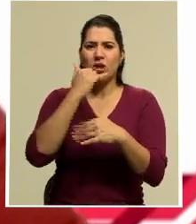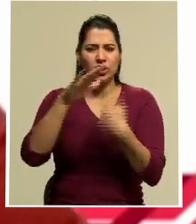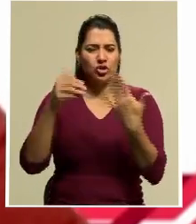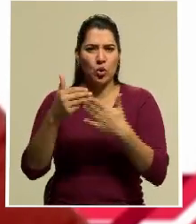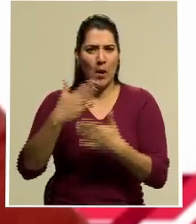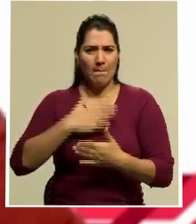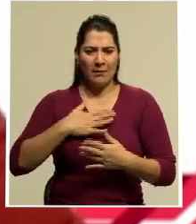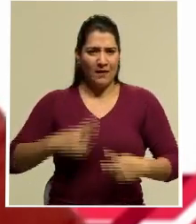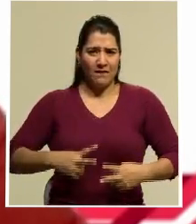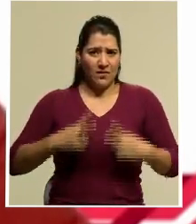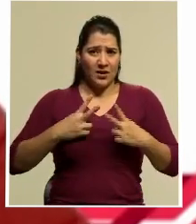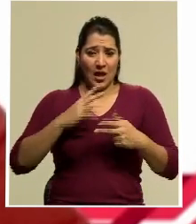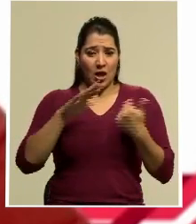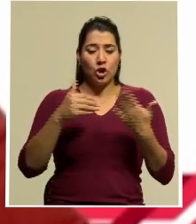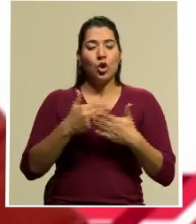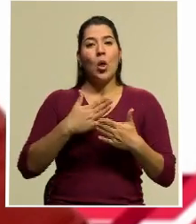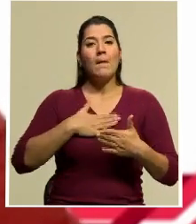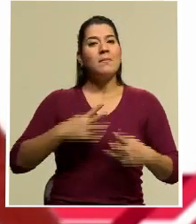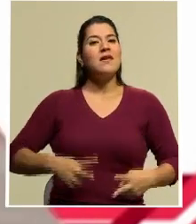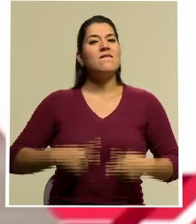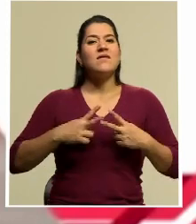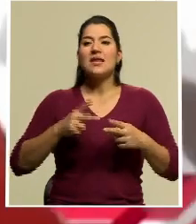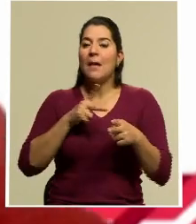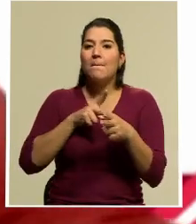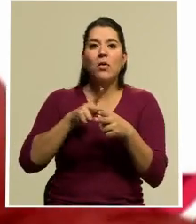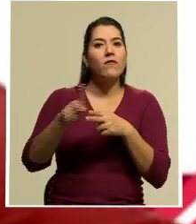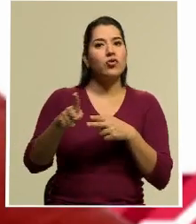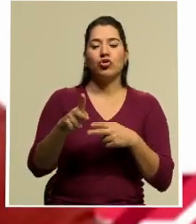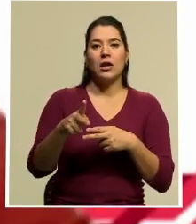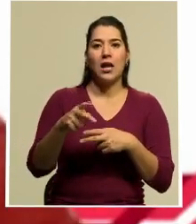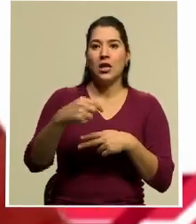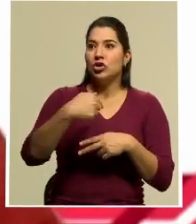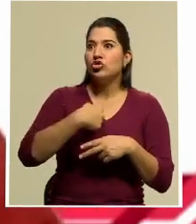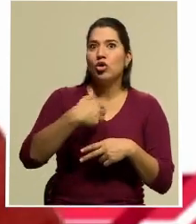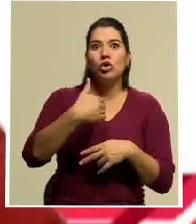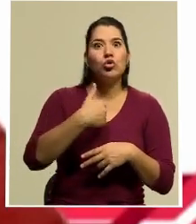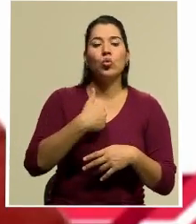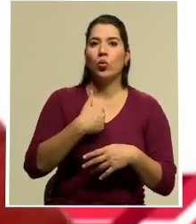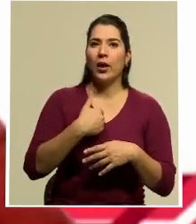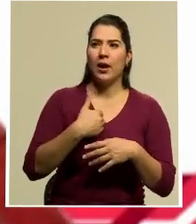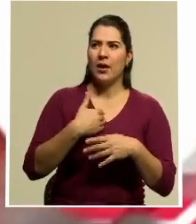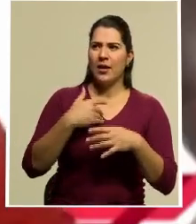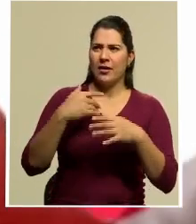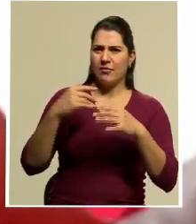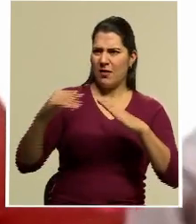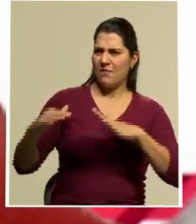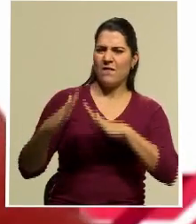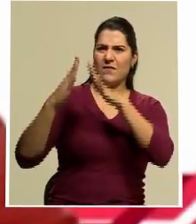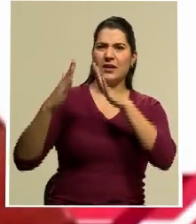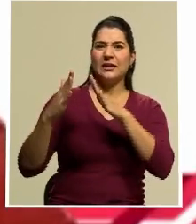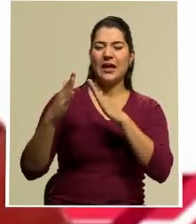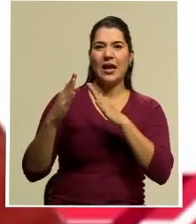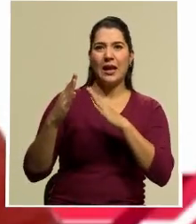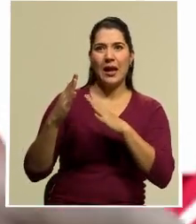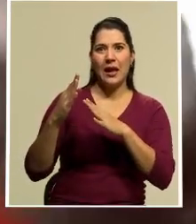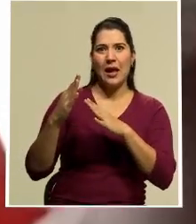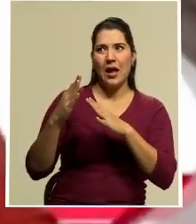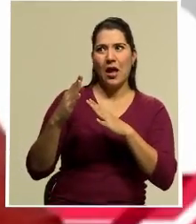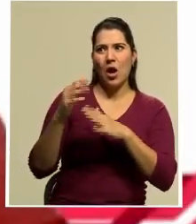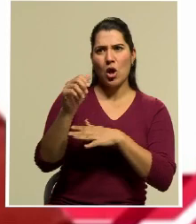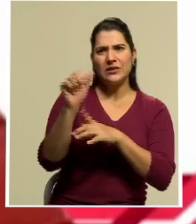romper paradigmas, abrir espacios y también aprovechar algunos espacios que en un momento determinado mujeres que me